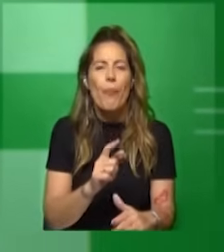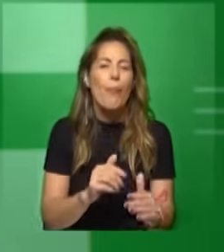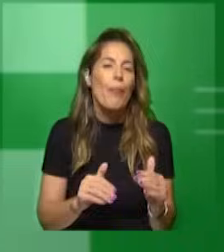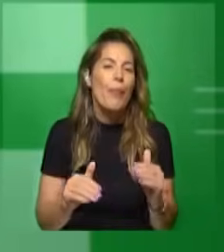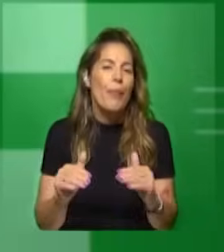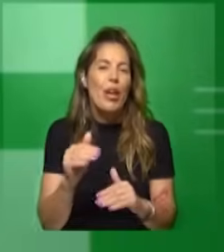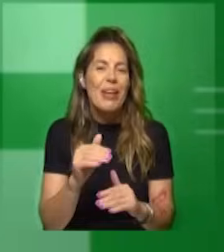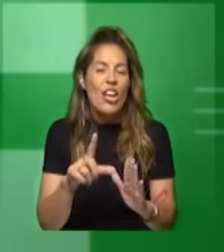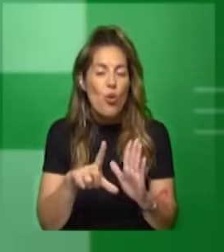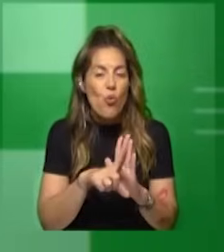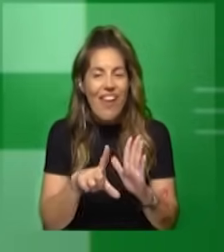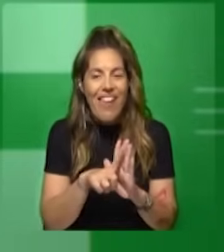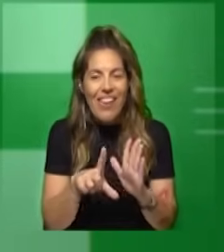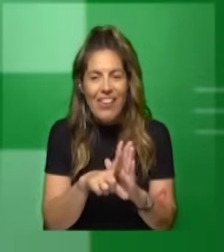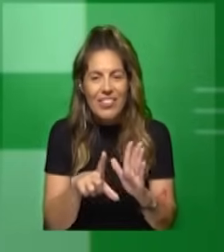una cierta ley.